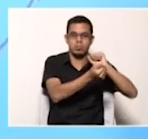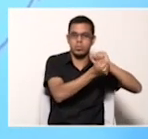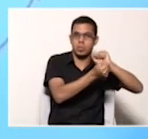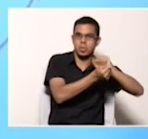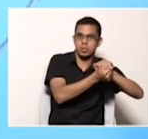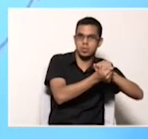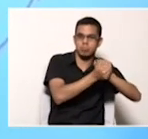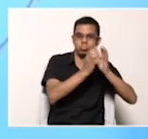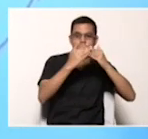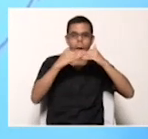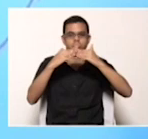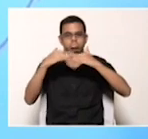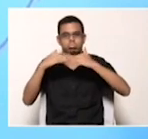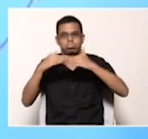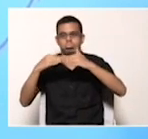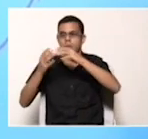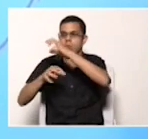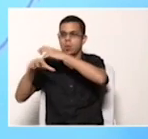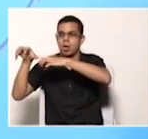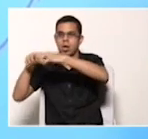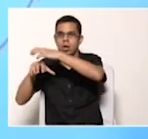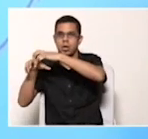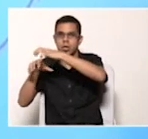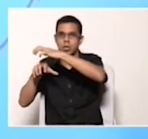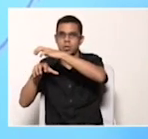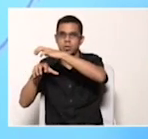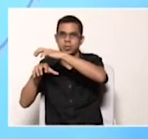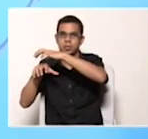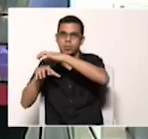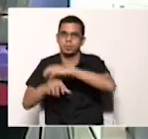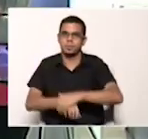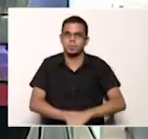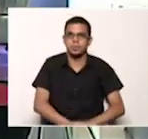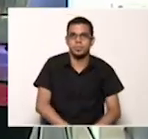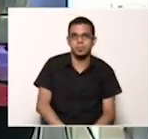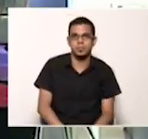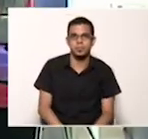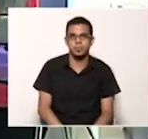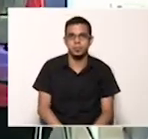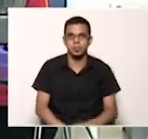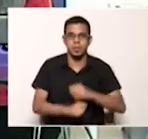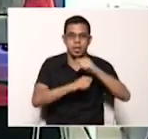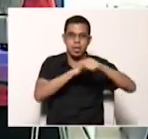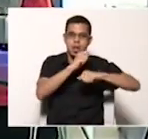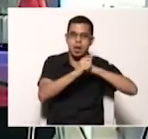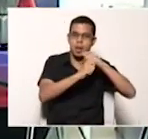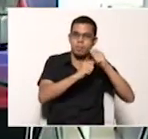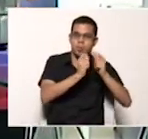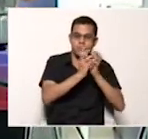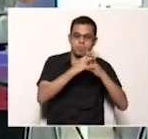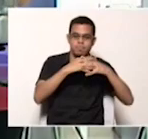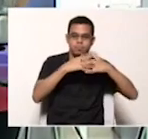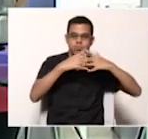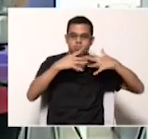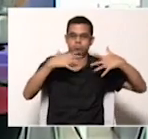estado líquido a estado gaseoso. Con estado sólido, el estado sólido las moléculas se diluyen, se